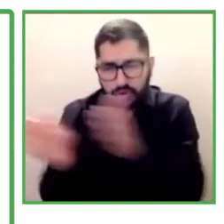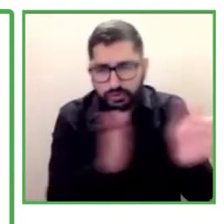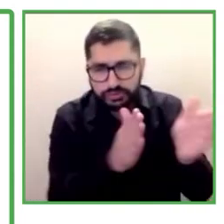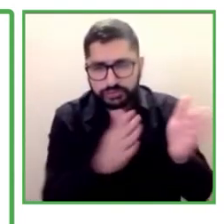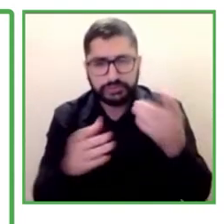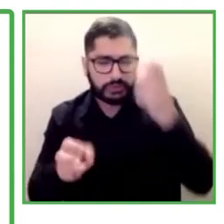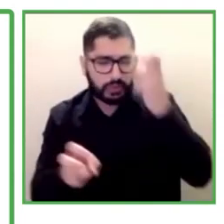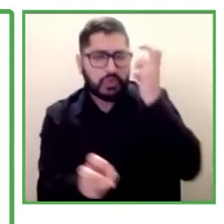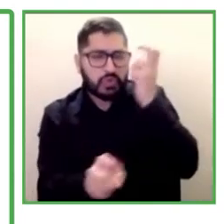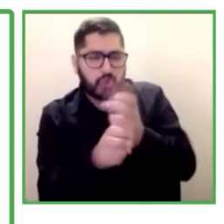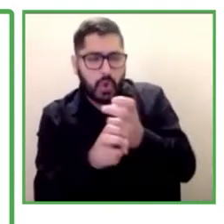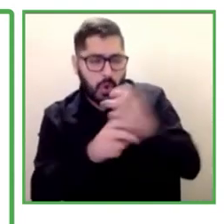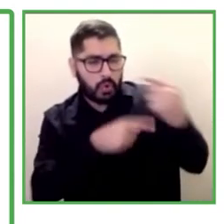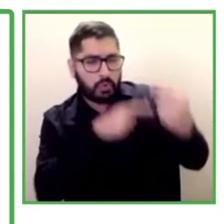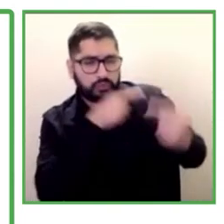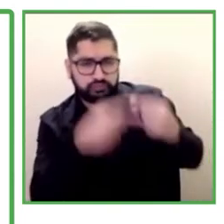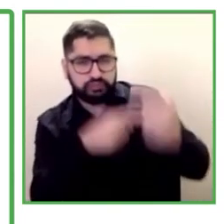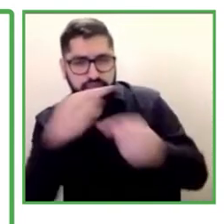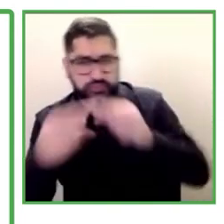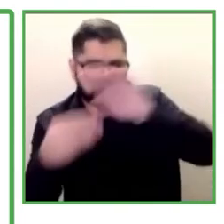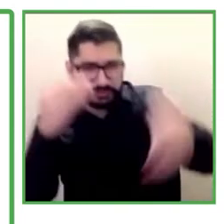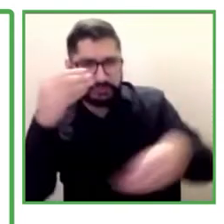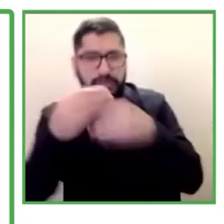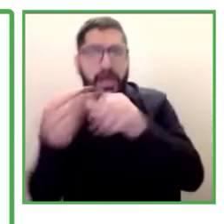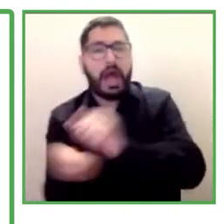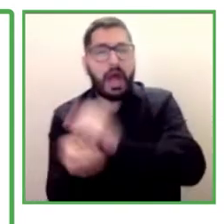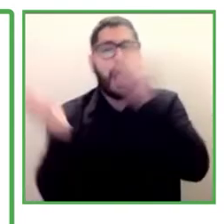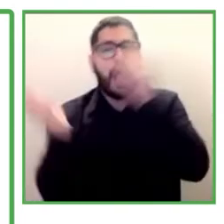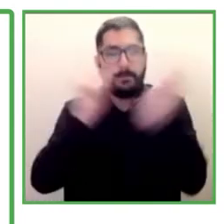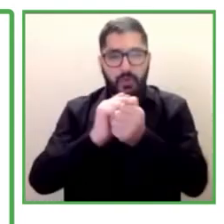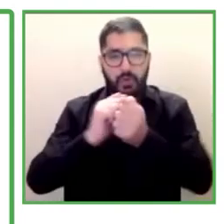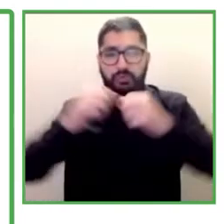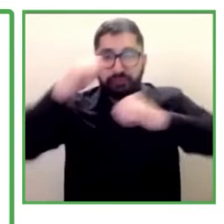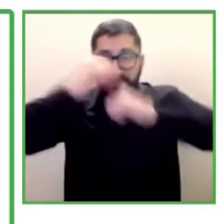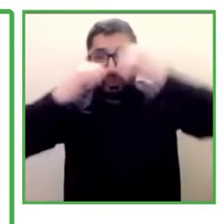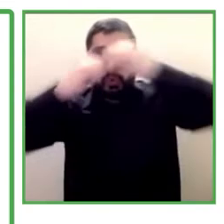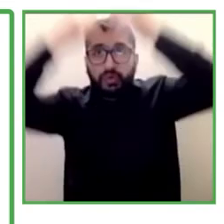la articulación público-privada y comprender que este es un proceso